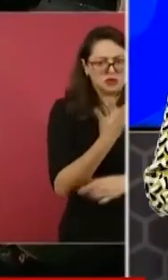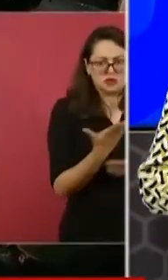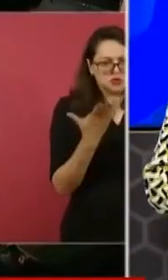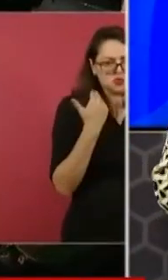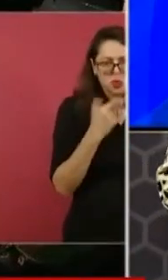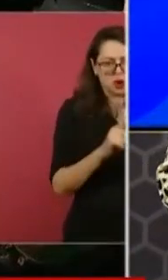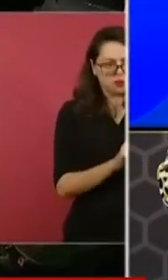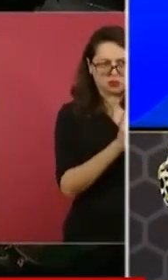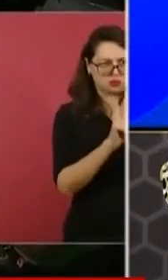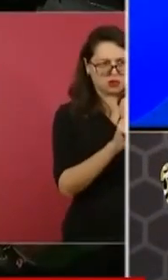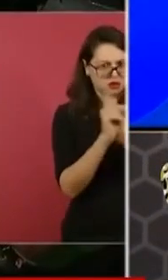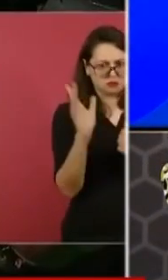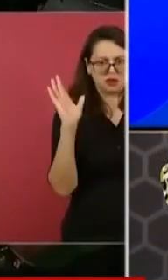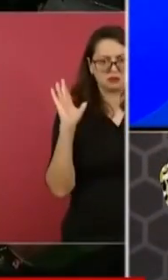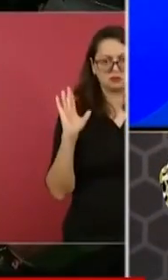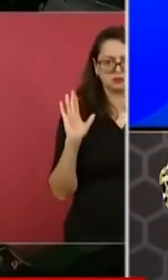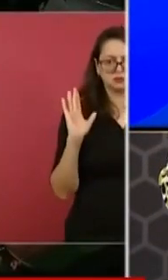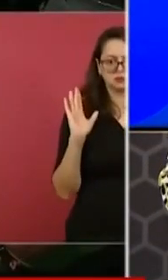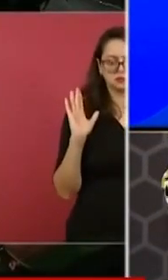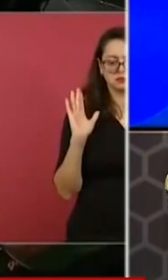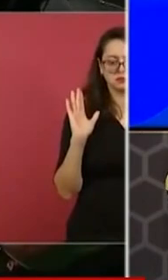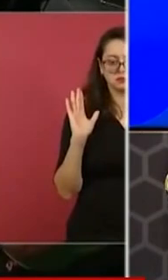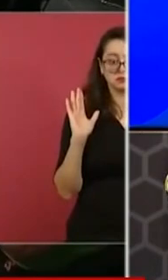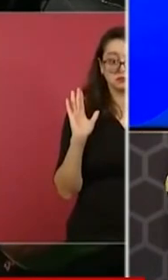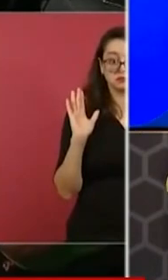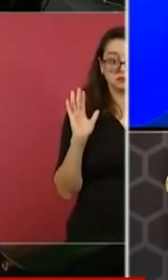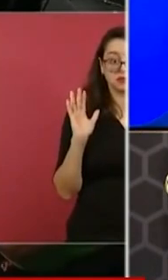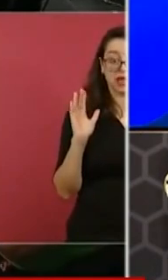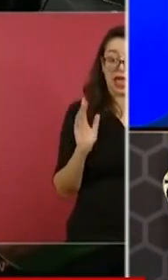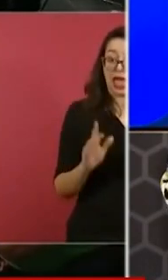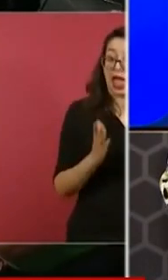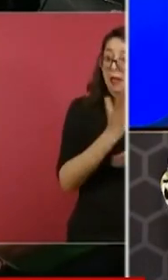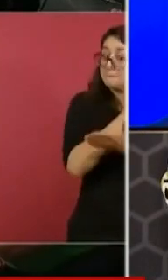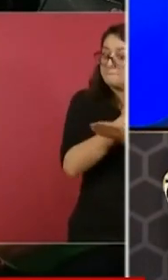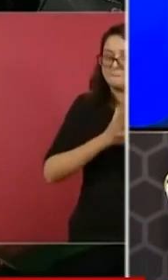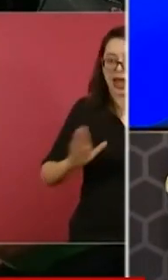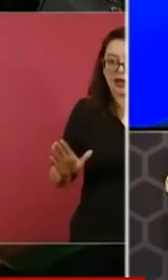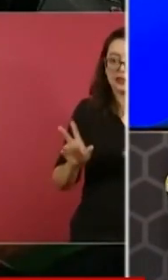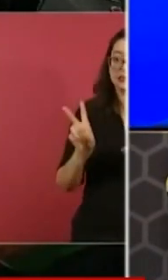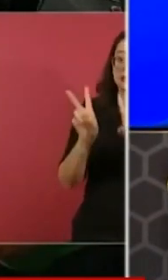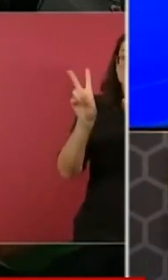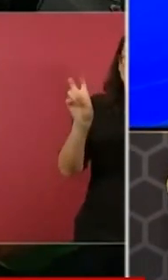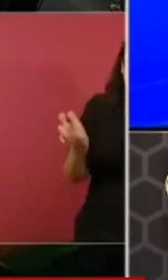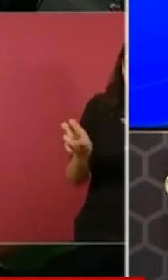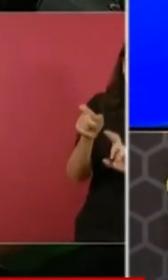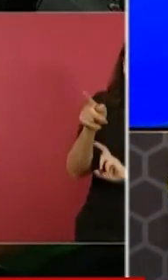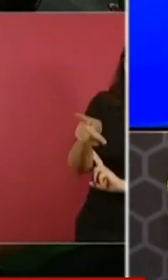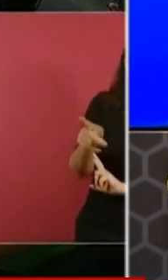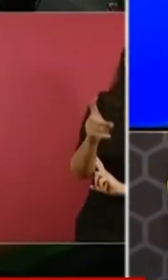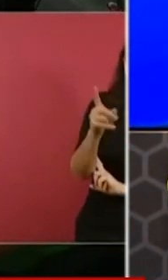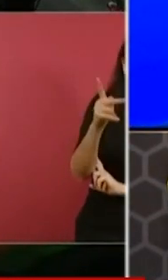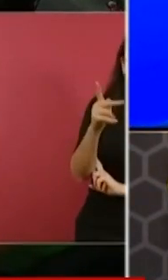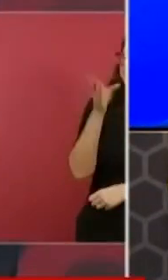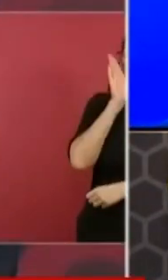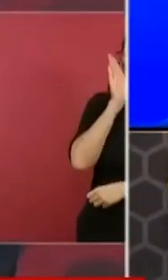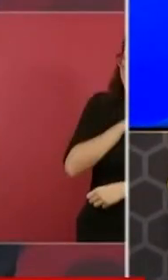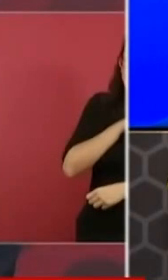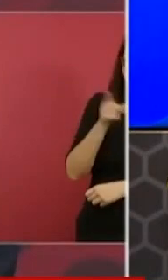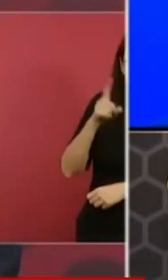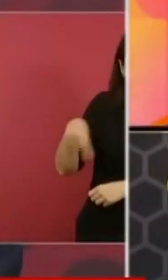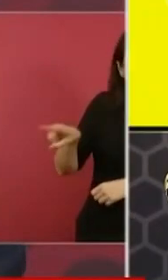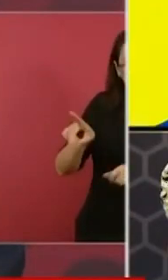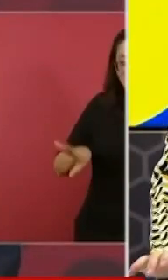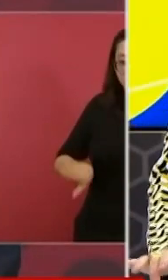Corea, Chile, China, Estados Unidos, Filipinas, Hong Kong, Indonesia, Japón, Malasia, Nueva Zelanda, Perú,